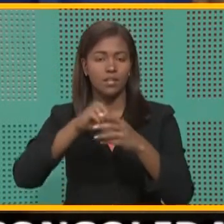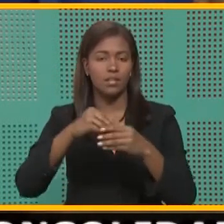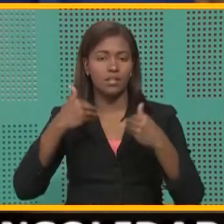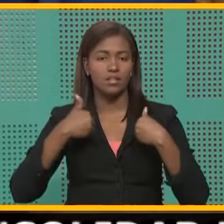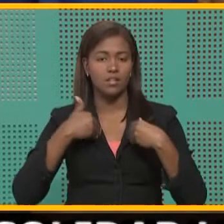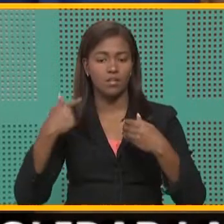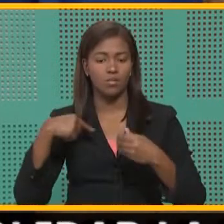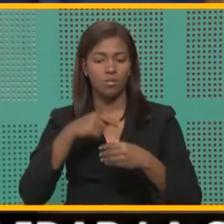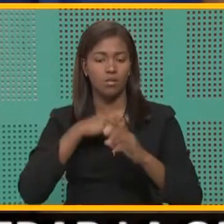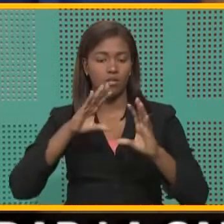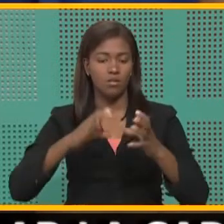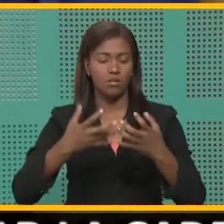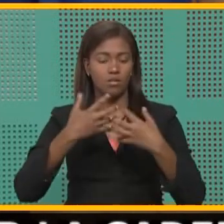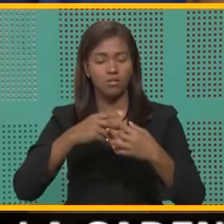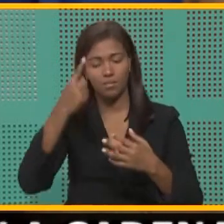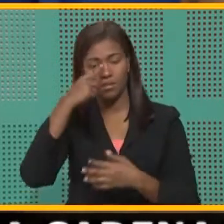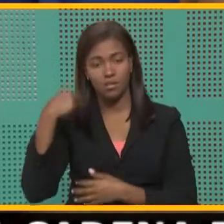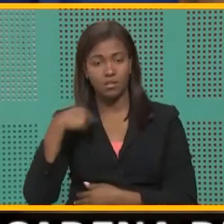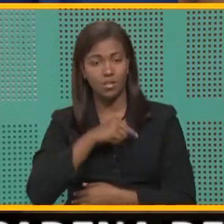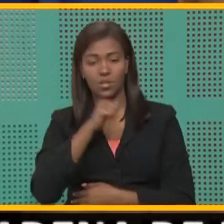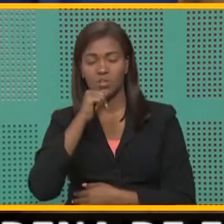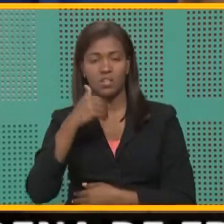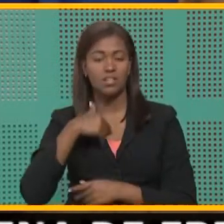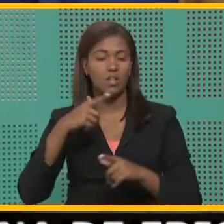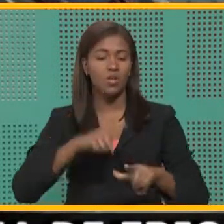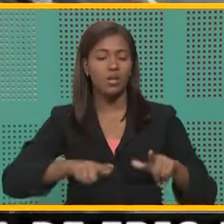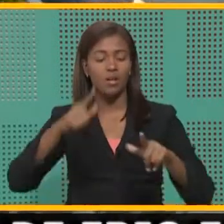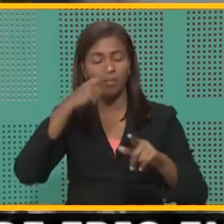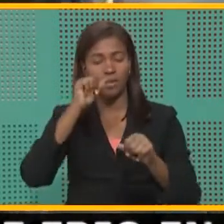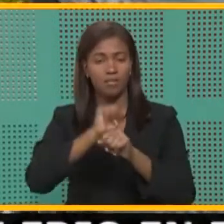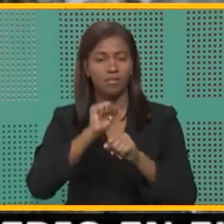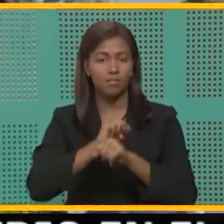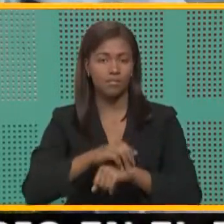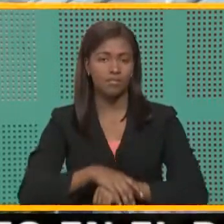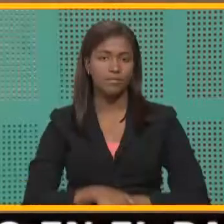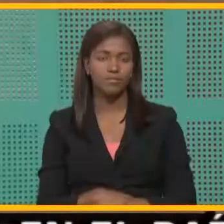nuestra compañía. Para nosotros no hay un sitio mejor para invertir.